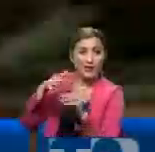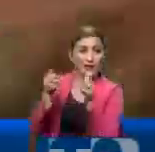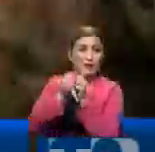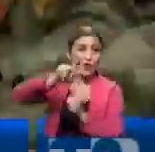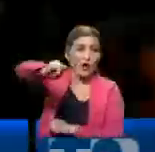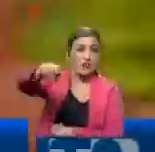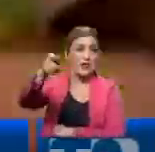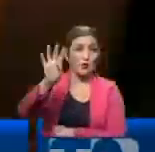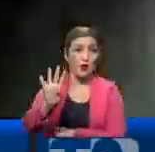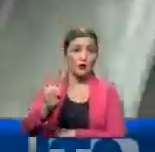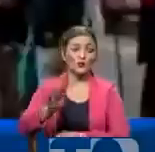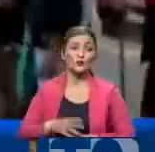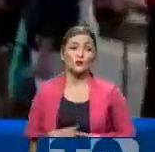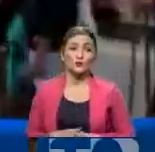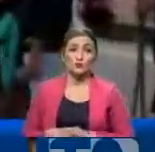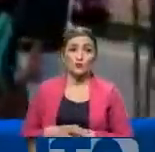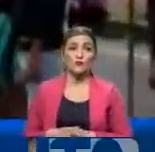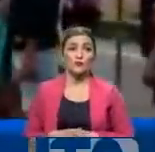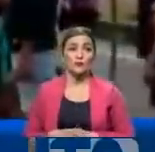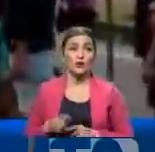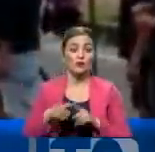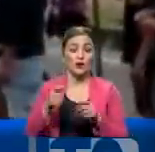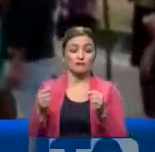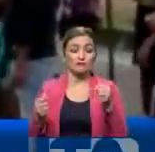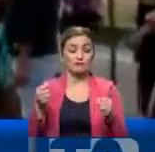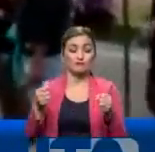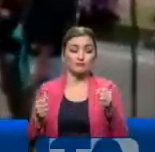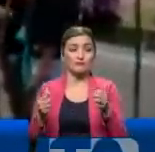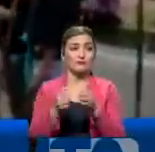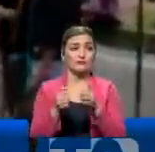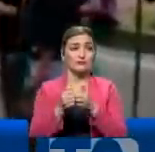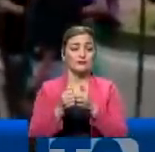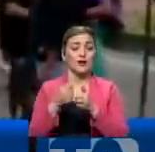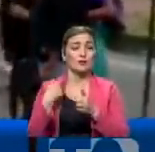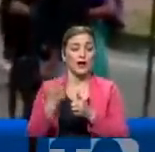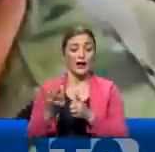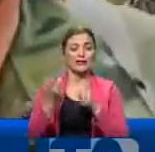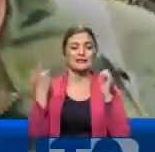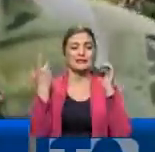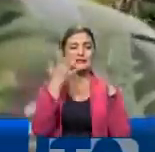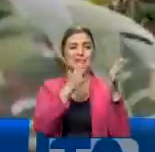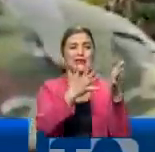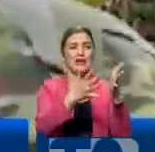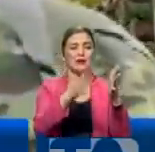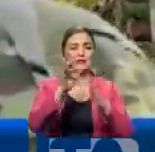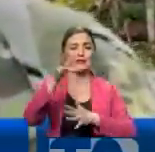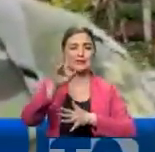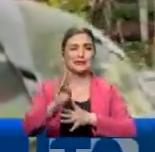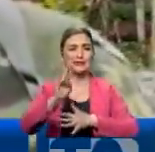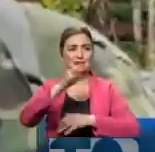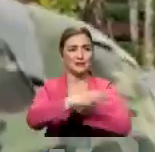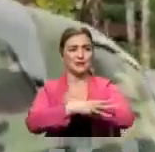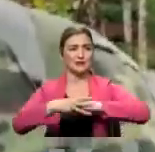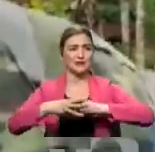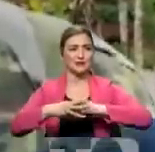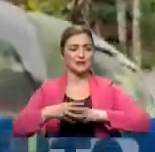de Teleamazonas. Y lo propio hicieron con varios vehículos de la Brigada de Selva 17 Pastaza. Tenemos tres personas